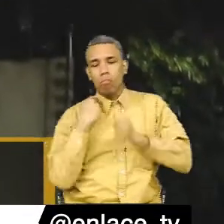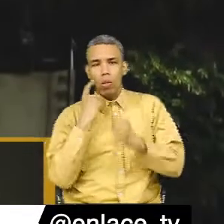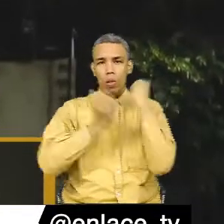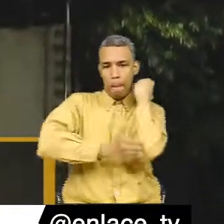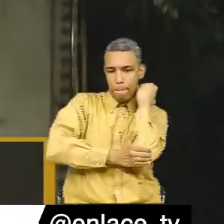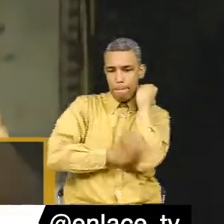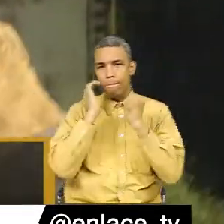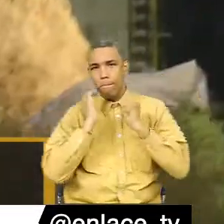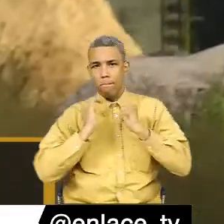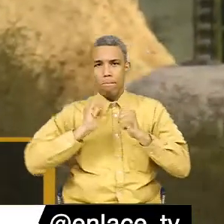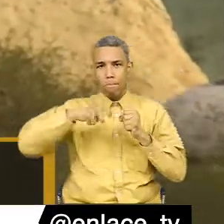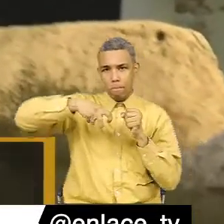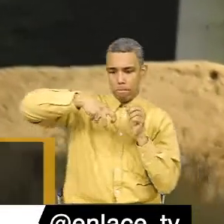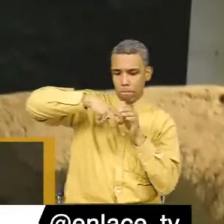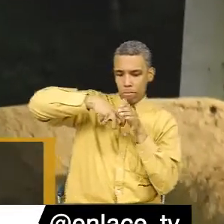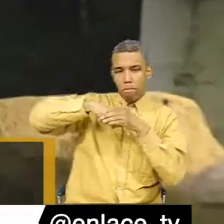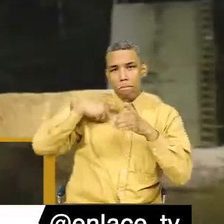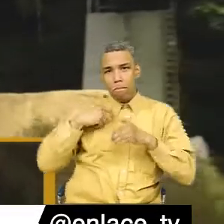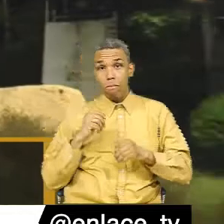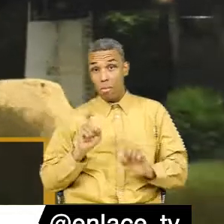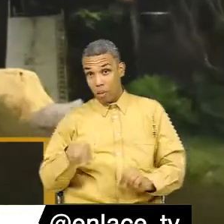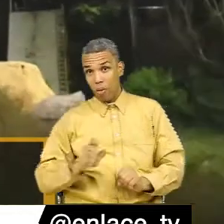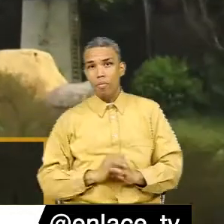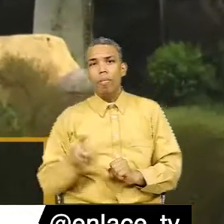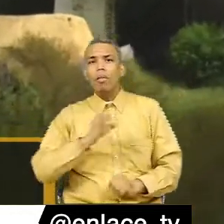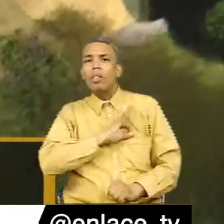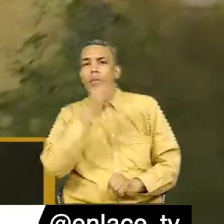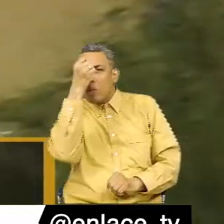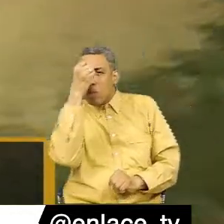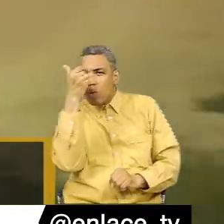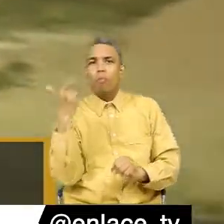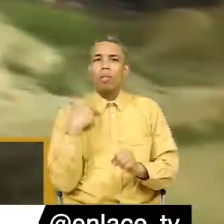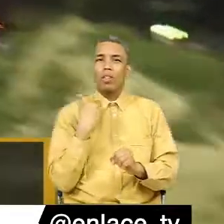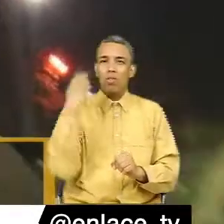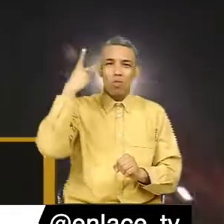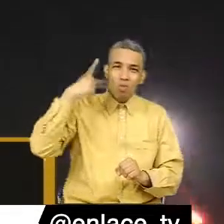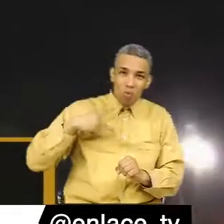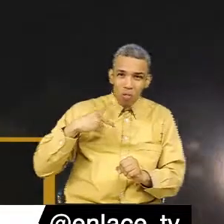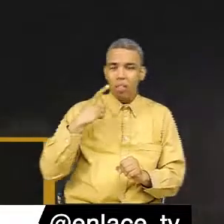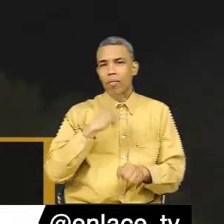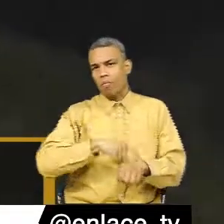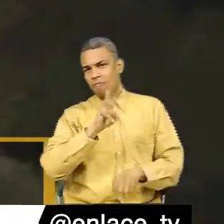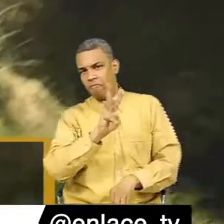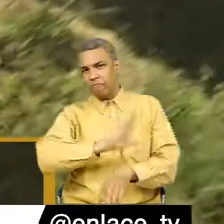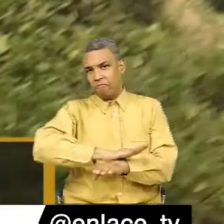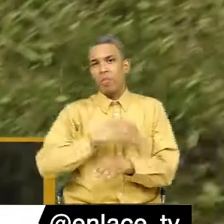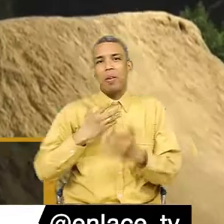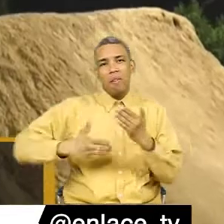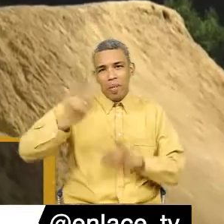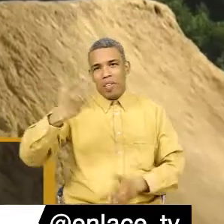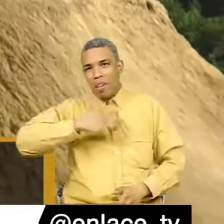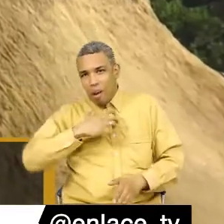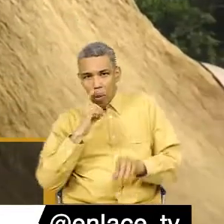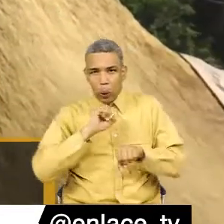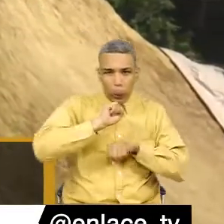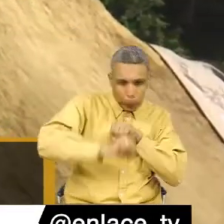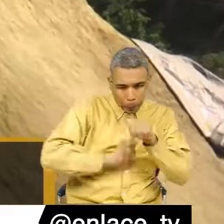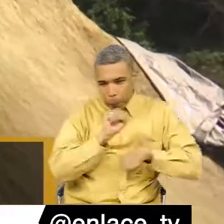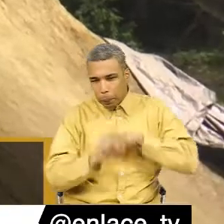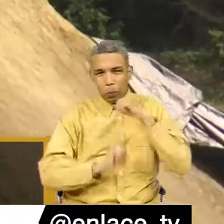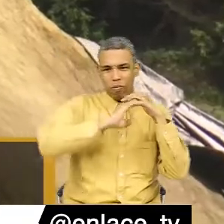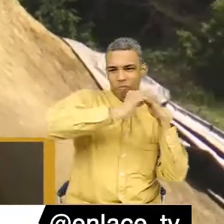de BMX Deer Jam se realizará este sábado 17 y domingo 18 de septiembre desde las 3 de la tarde. Un espectáculo que promete